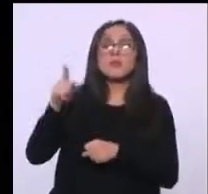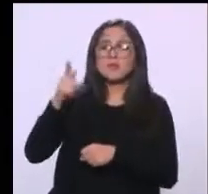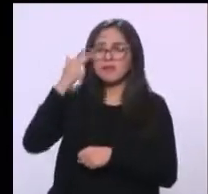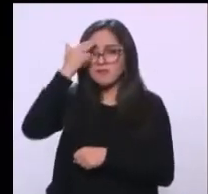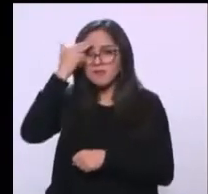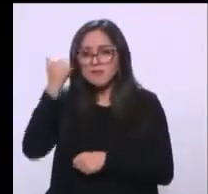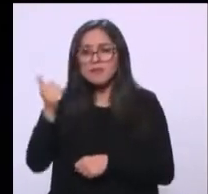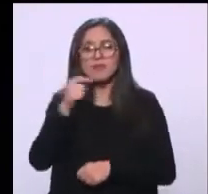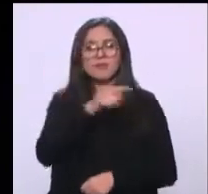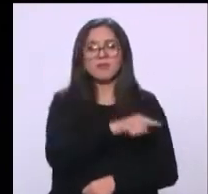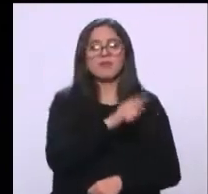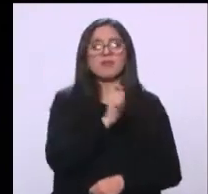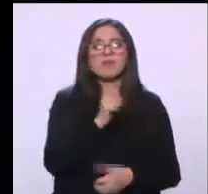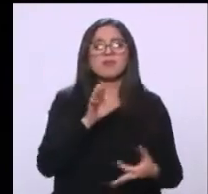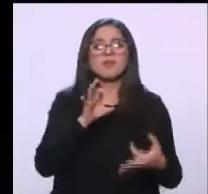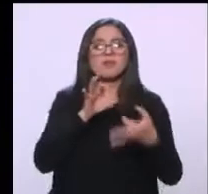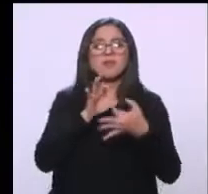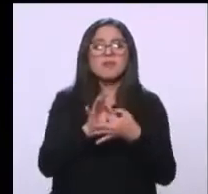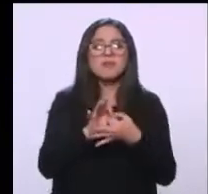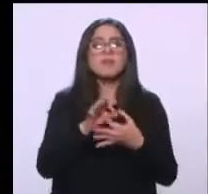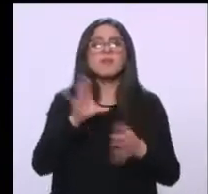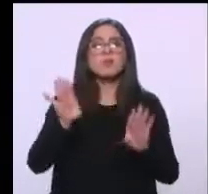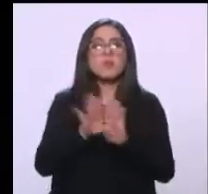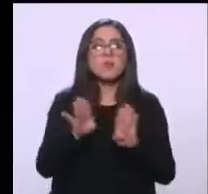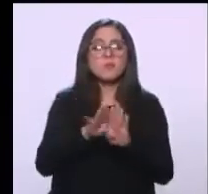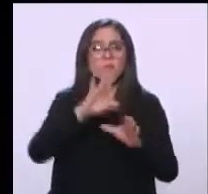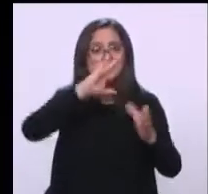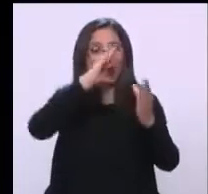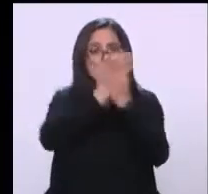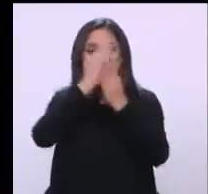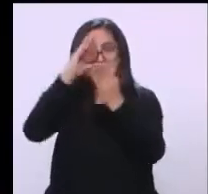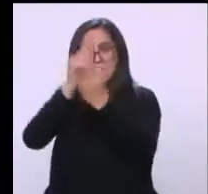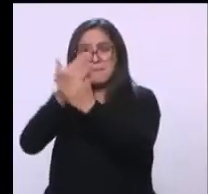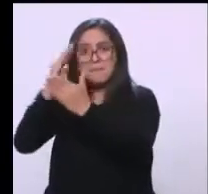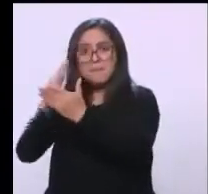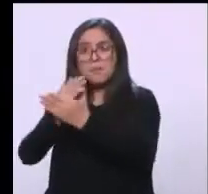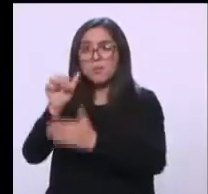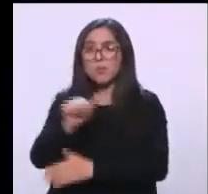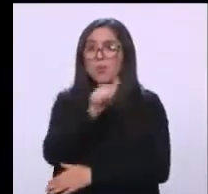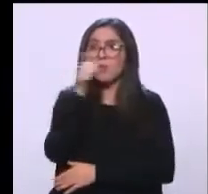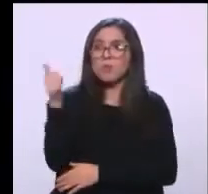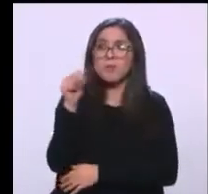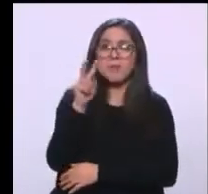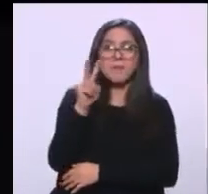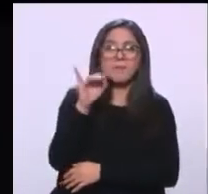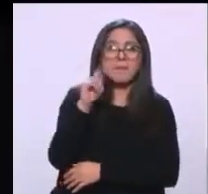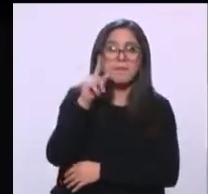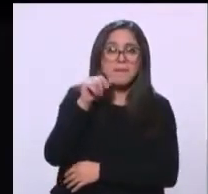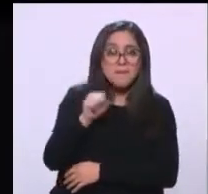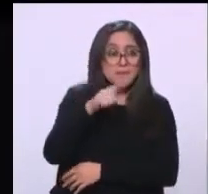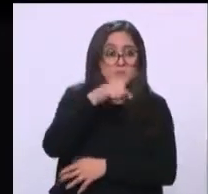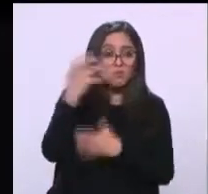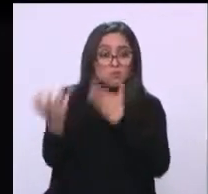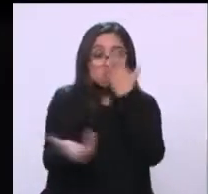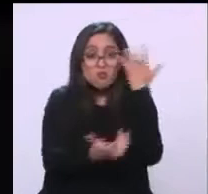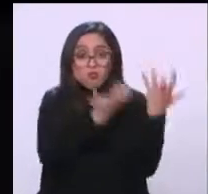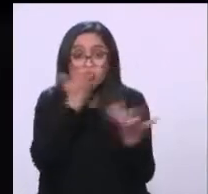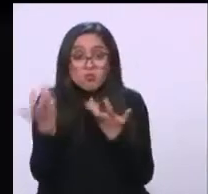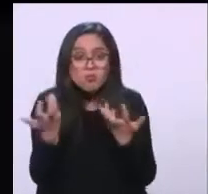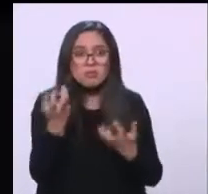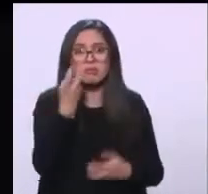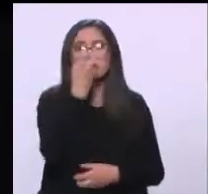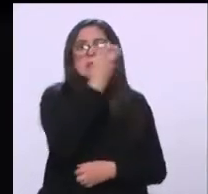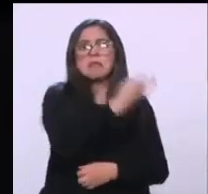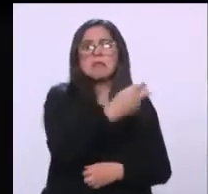mencionas y lo que mencionaba Elisa sobre quemar los expedientes de otras víctimas tiene consecuencias, claro, y estás impactando